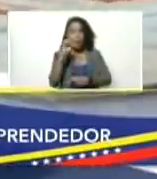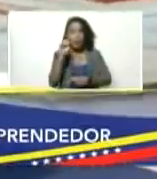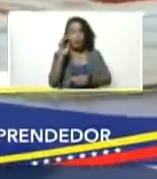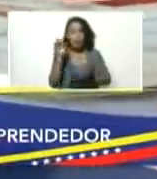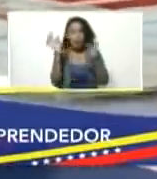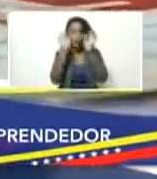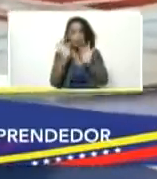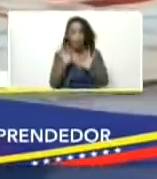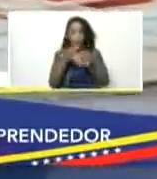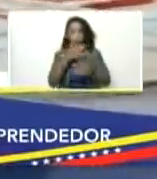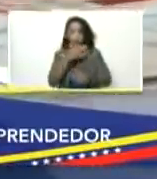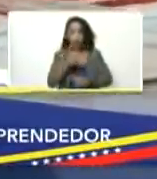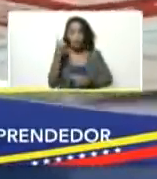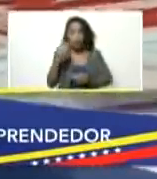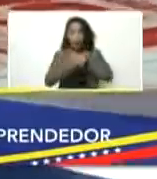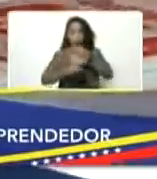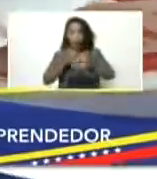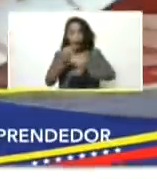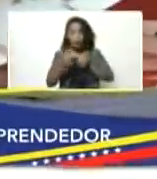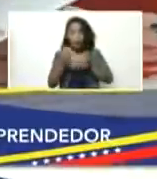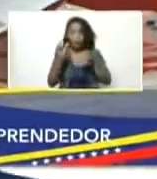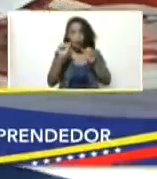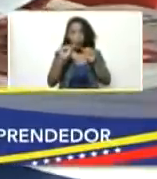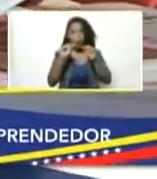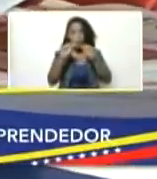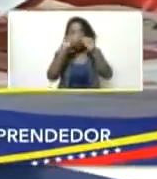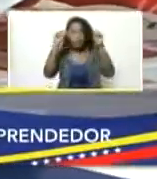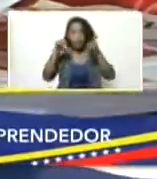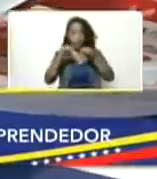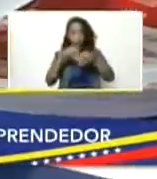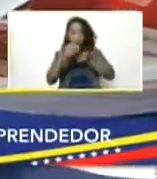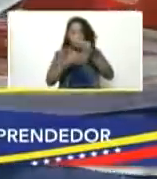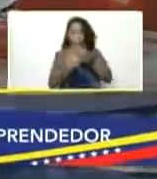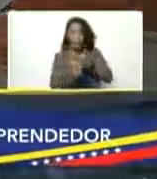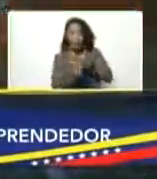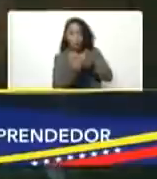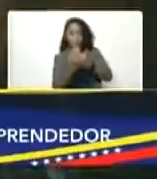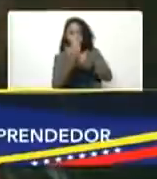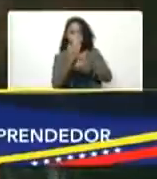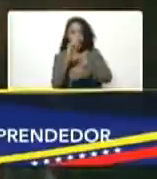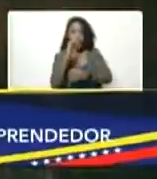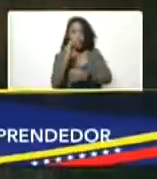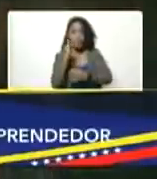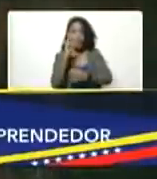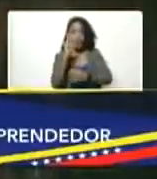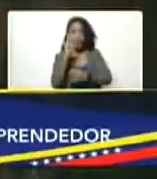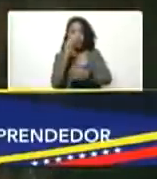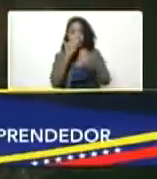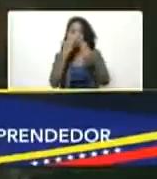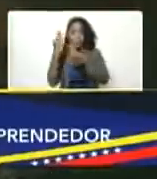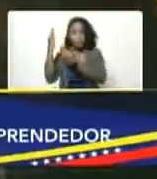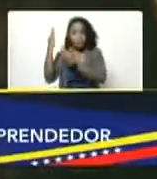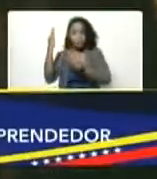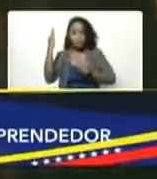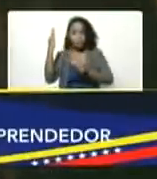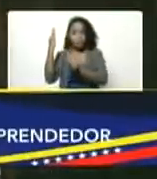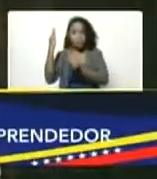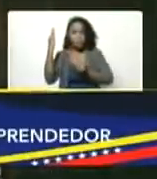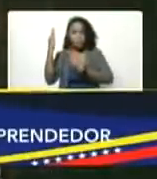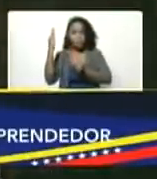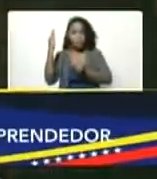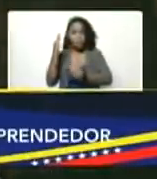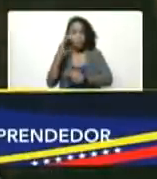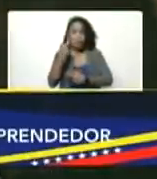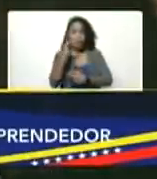sencilla lo grabamos en nuestro sistema y le emitimos el certificado del RIF. Como puede ver, este es el RIF de la